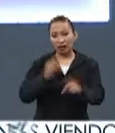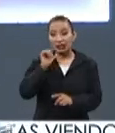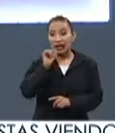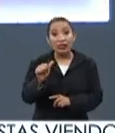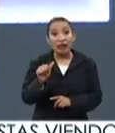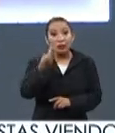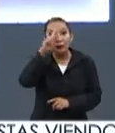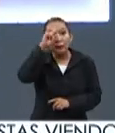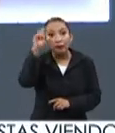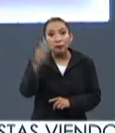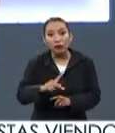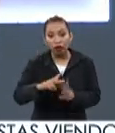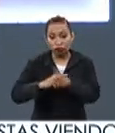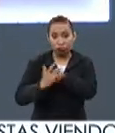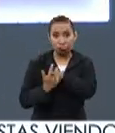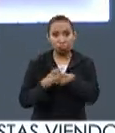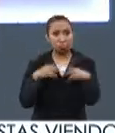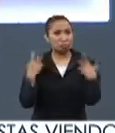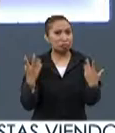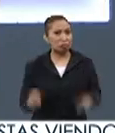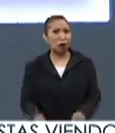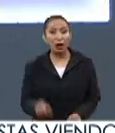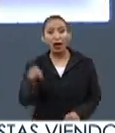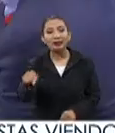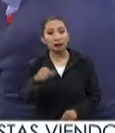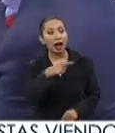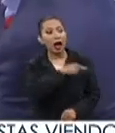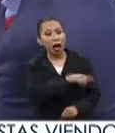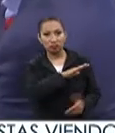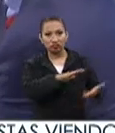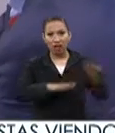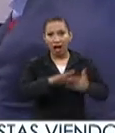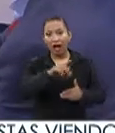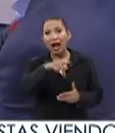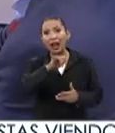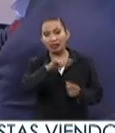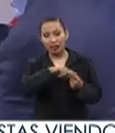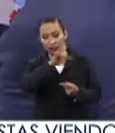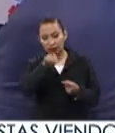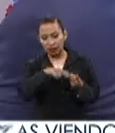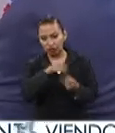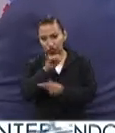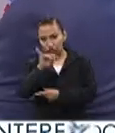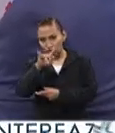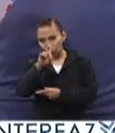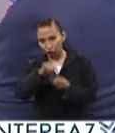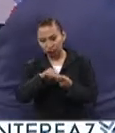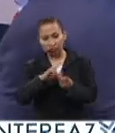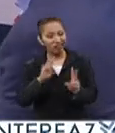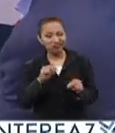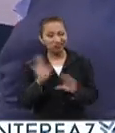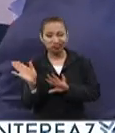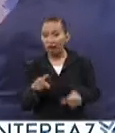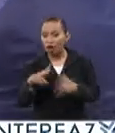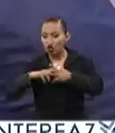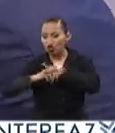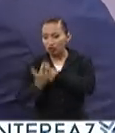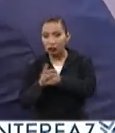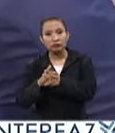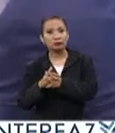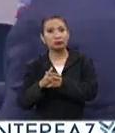deporte, menos un deporte de contacto. Claro. Ella estuvo en karate, después se fue a judo y dijo, no, mejor quiero